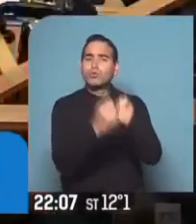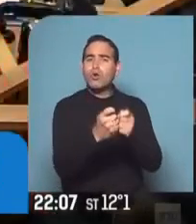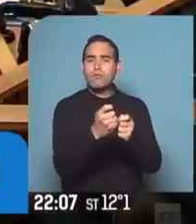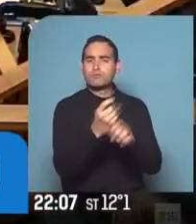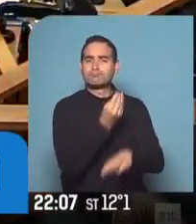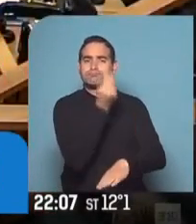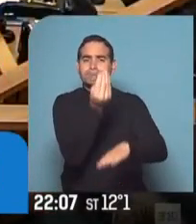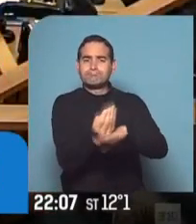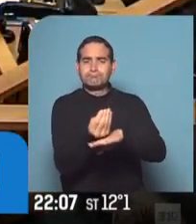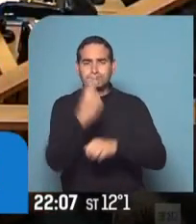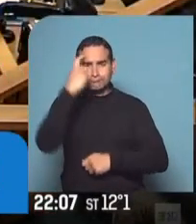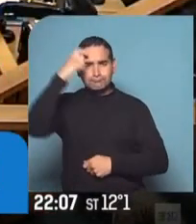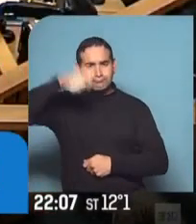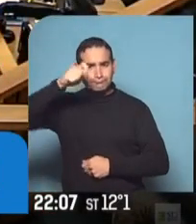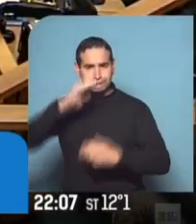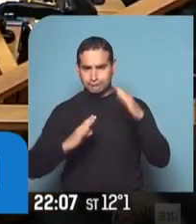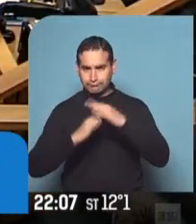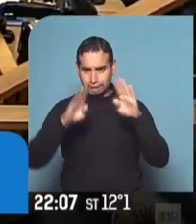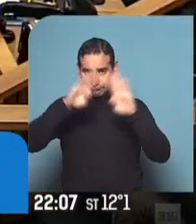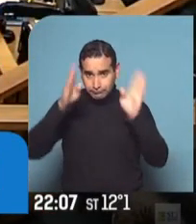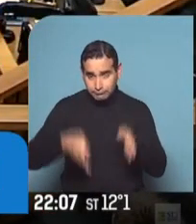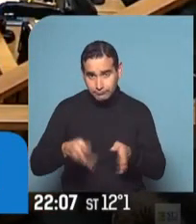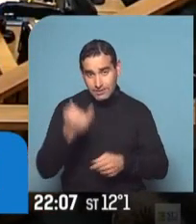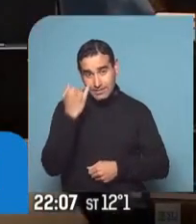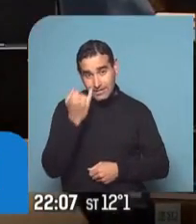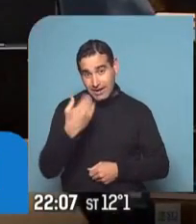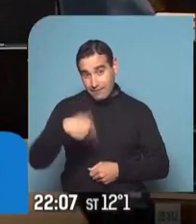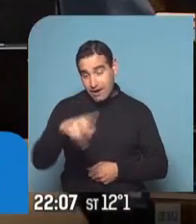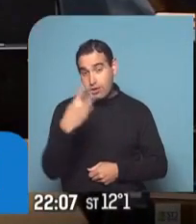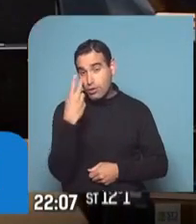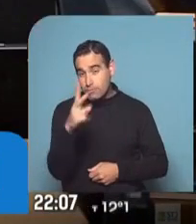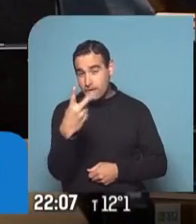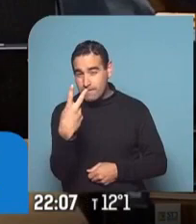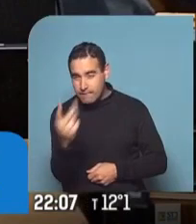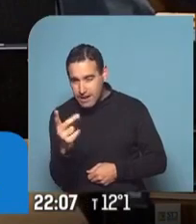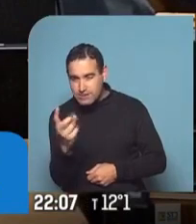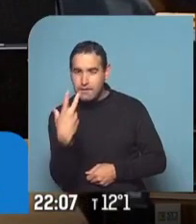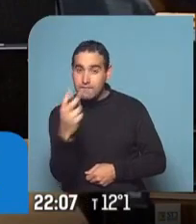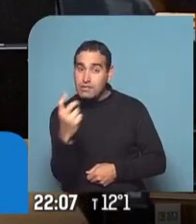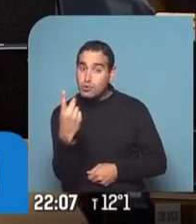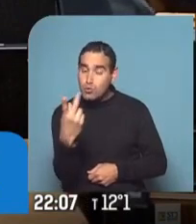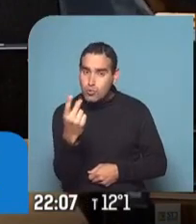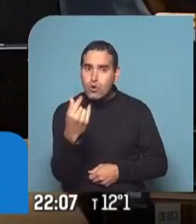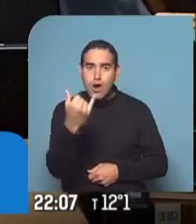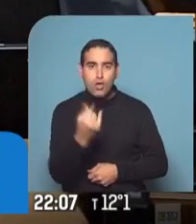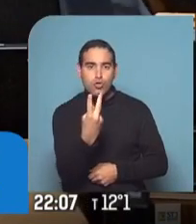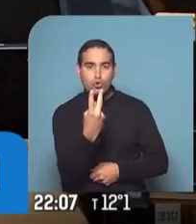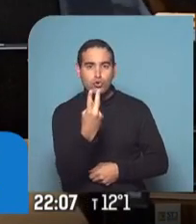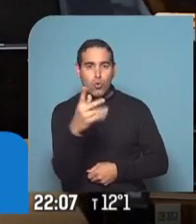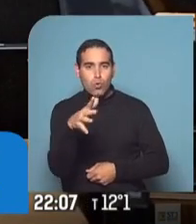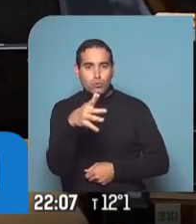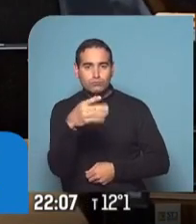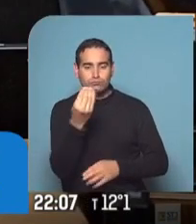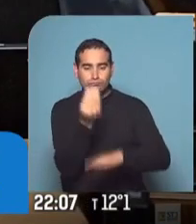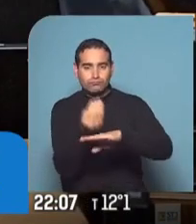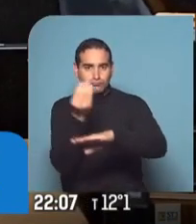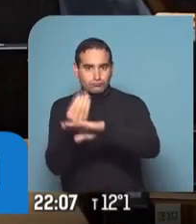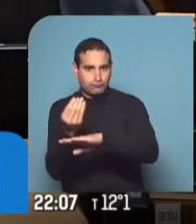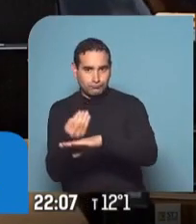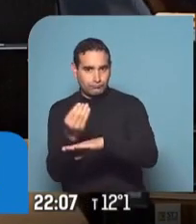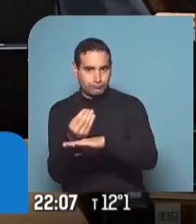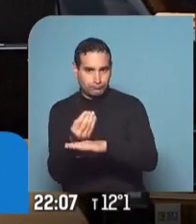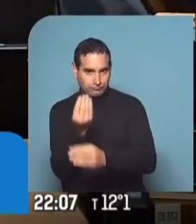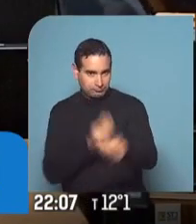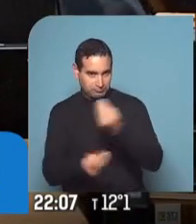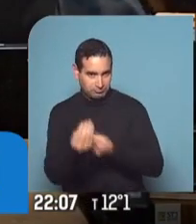Tribunal Superior de Justicia, ya que en 2020 y 2021 quedarán vacantes 2 lugares en esa máxima